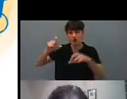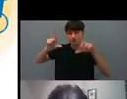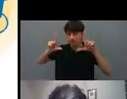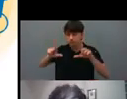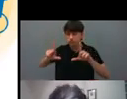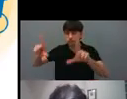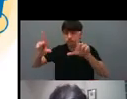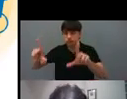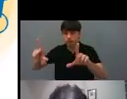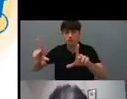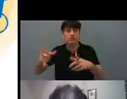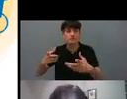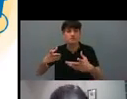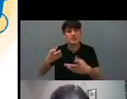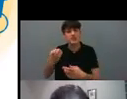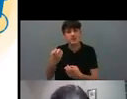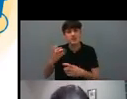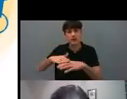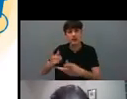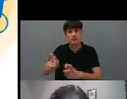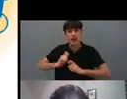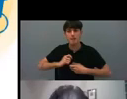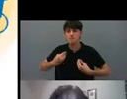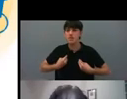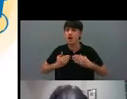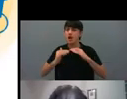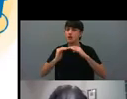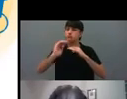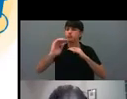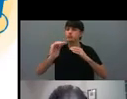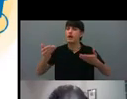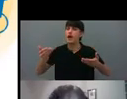necesarias para que mi vida sea equilibrada.